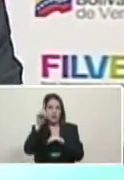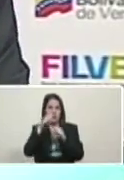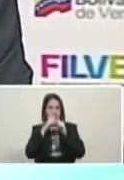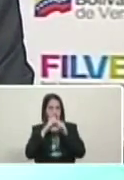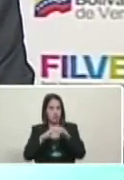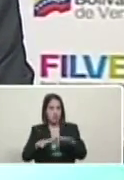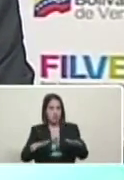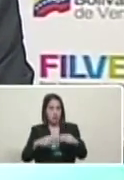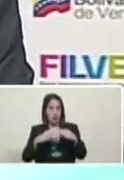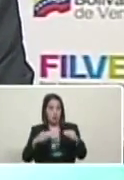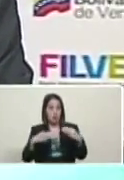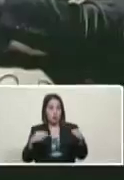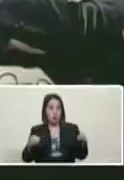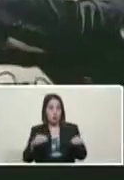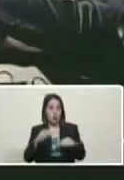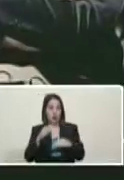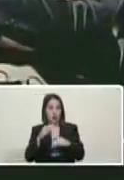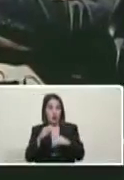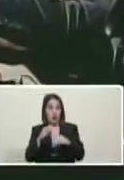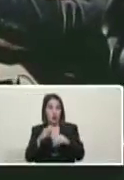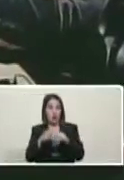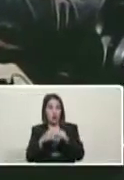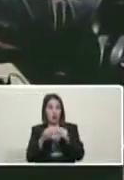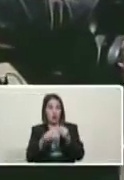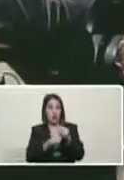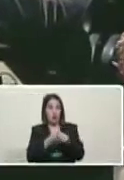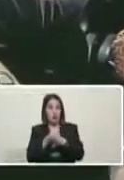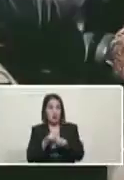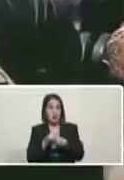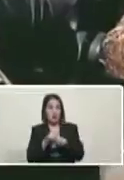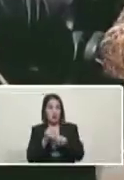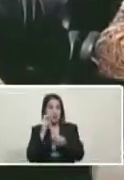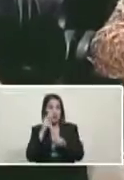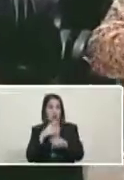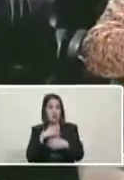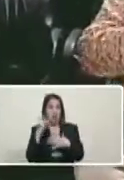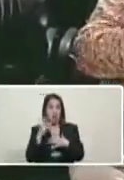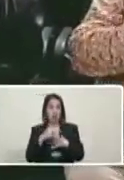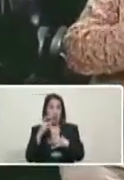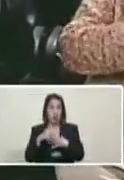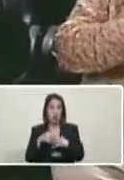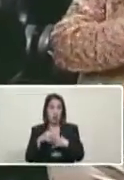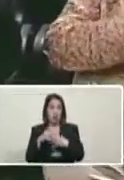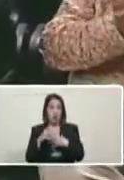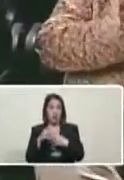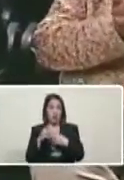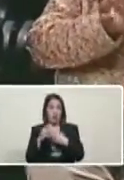Bibliotecas Públicas de Venezuela. Tiene doliente la Biblioteca Nacional por aquí.